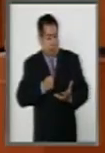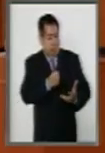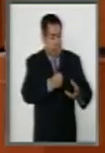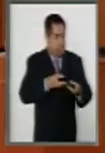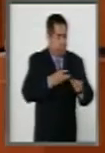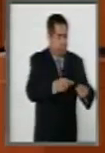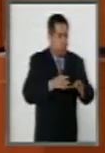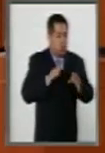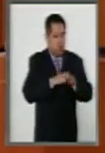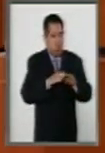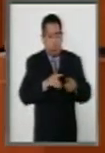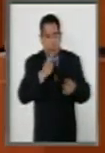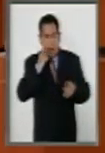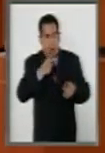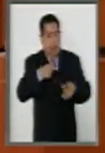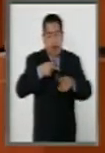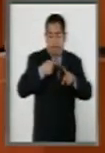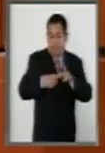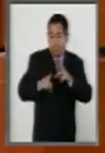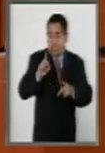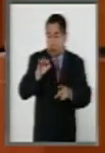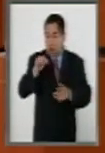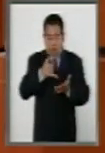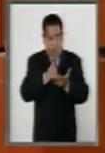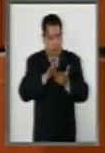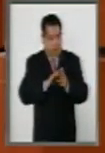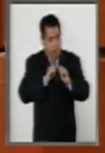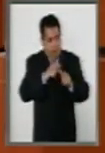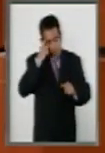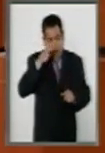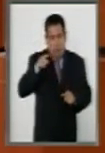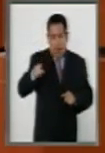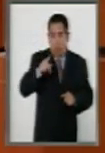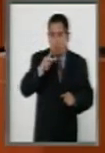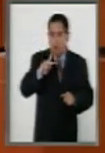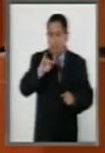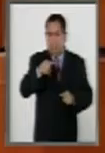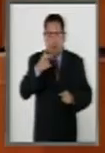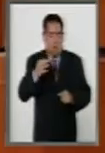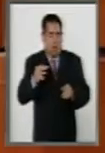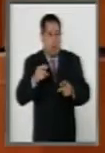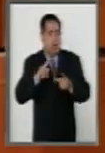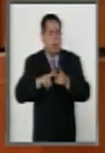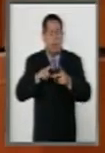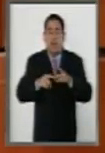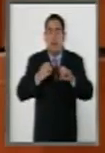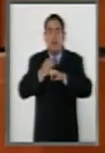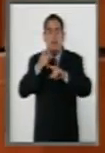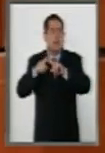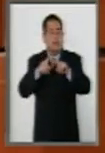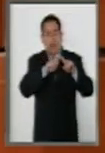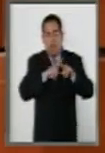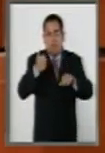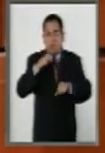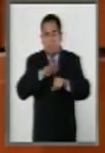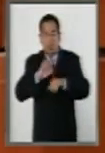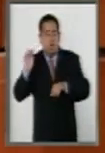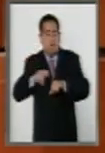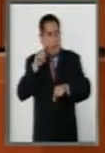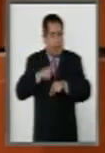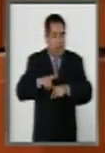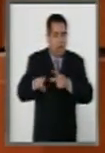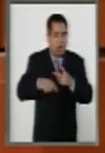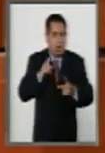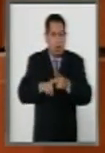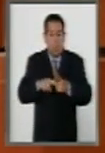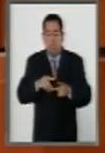con motivo de la entrada en vigor del presente decreto para el Poder Judicial Federal, las dependencias y entidades de la Administración Pública Federal,